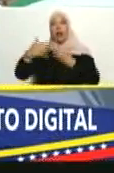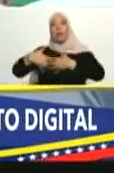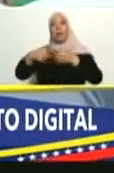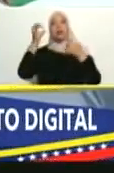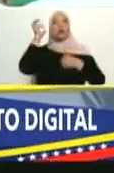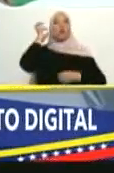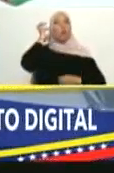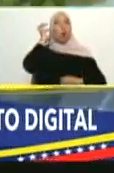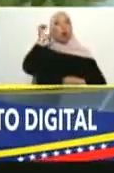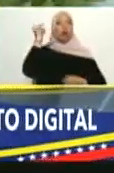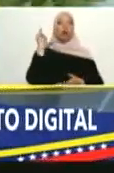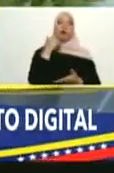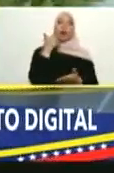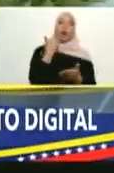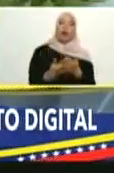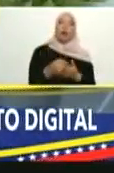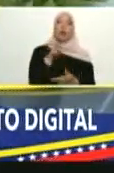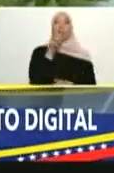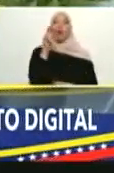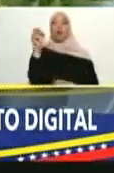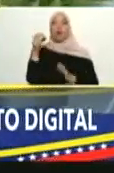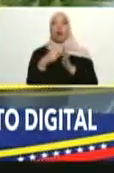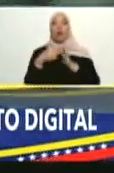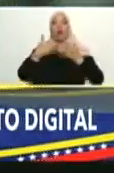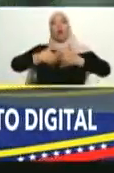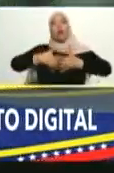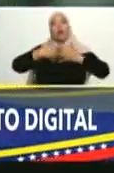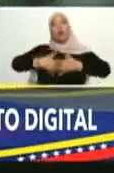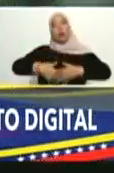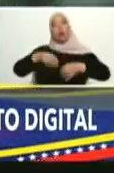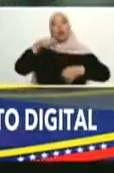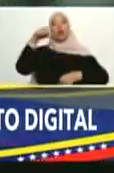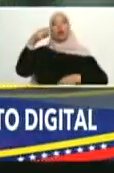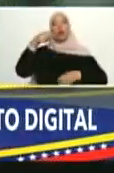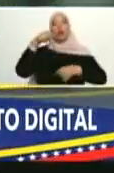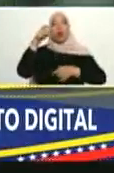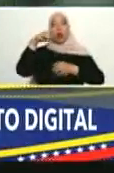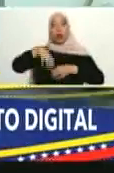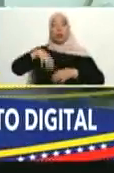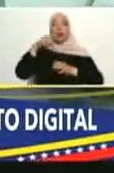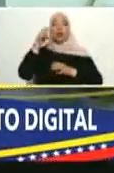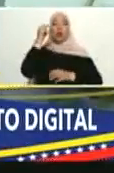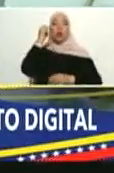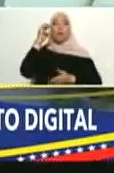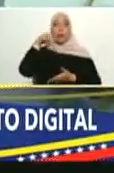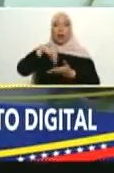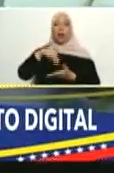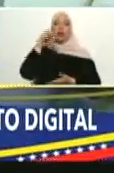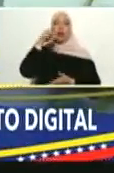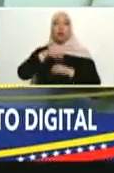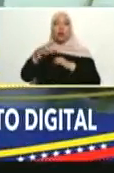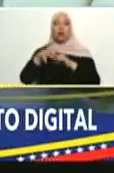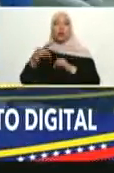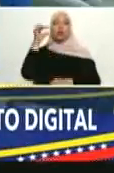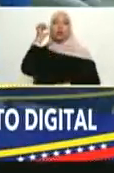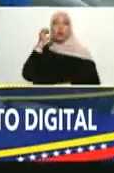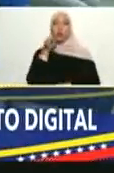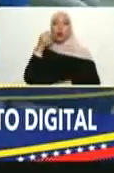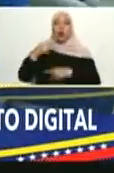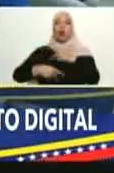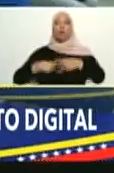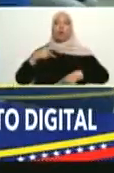gracias de parte de más de 20.000 emprendedores que hay aquí en el Gran Sucre. Y hay otro miles más en